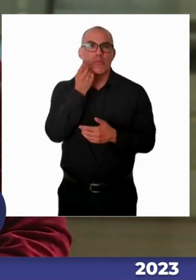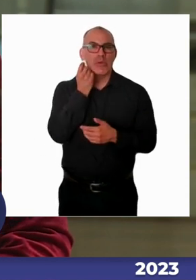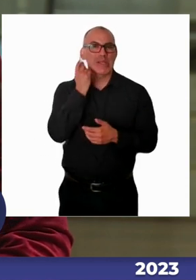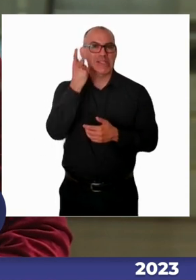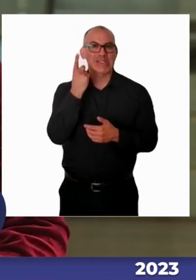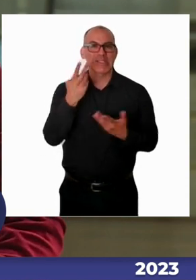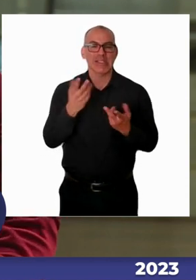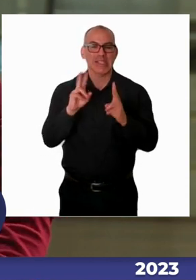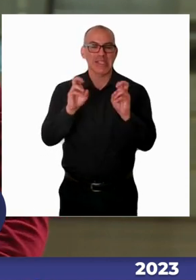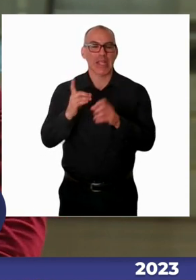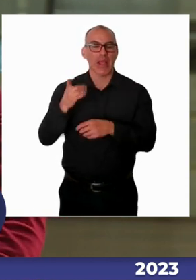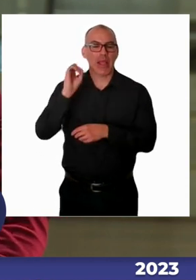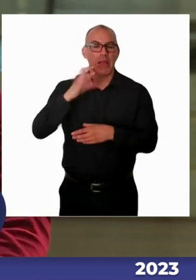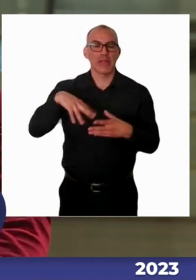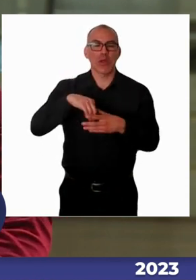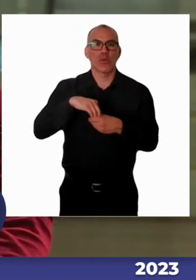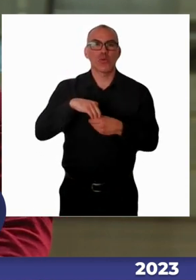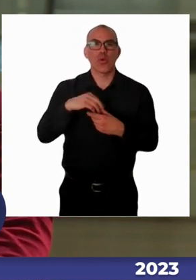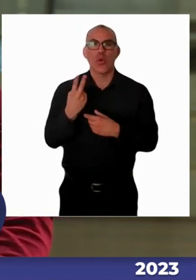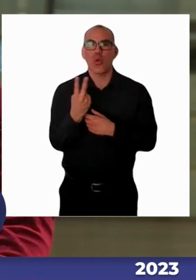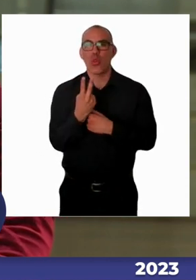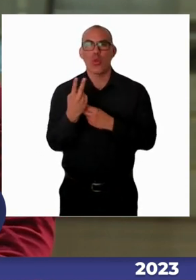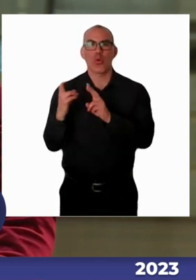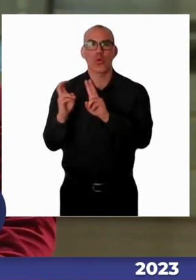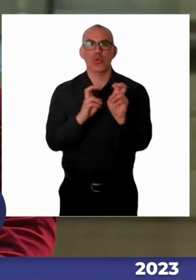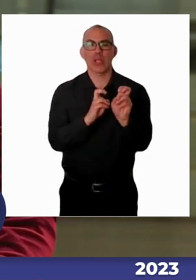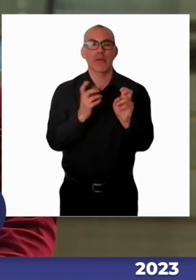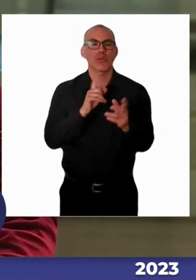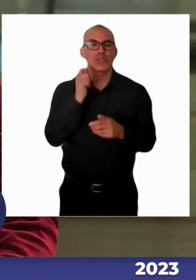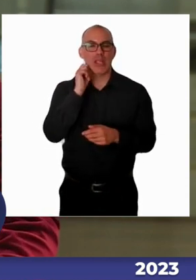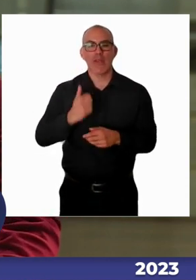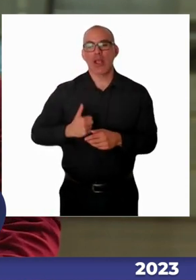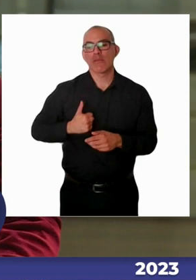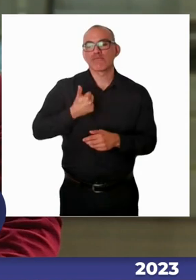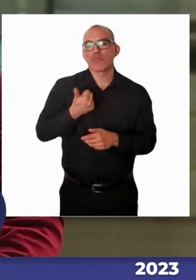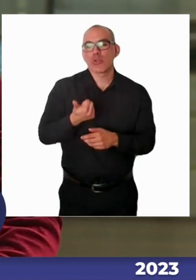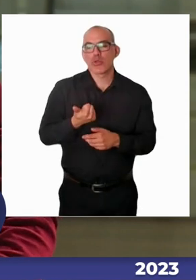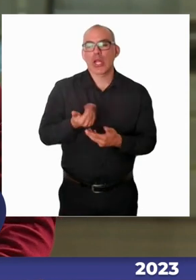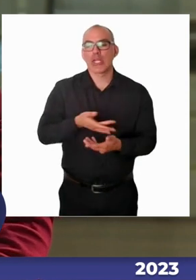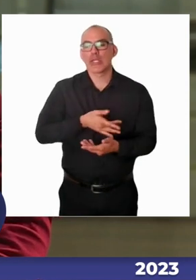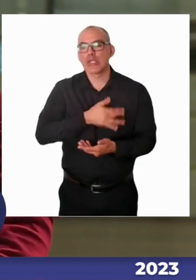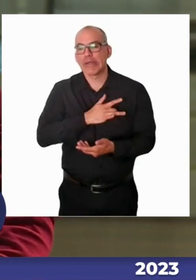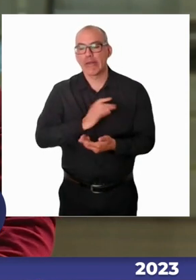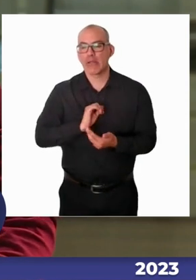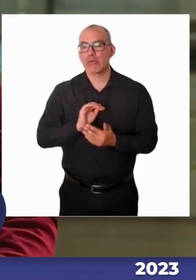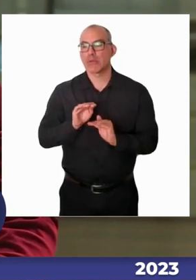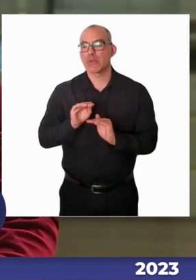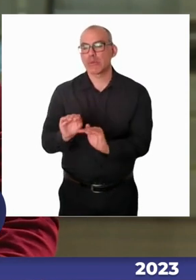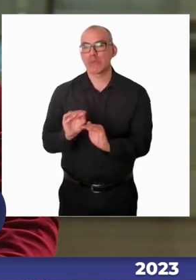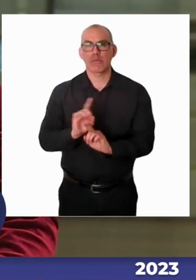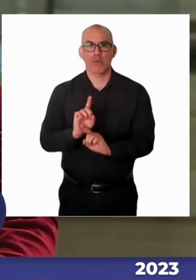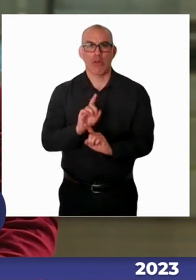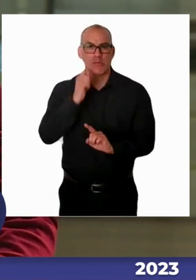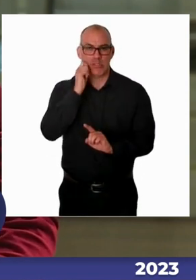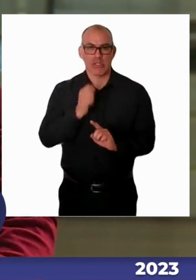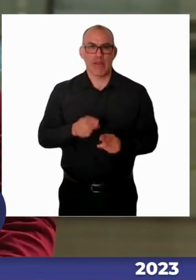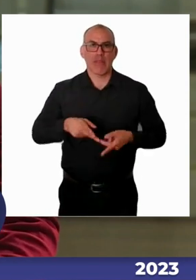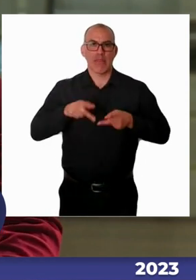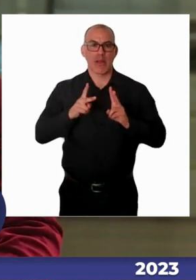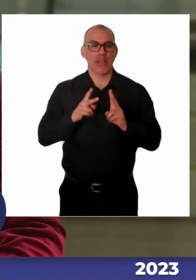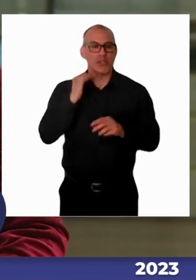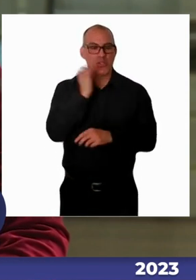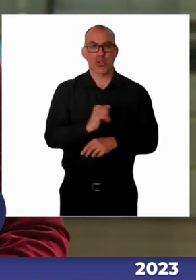súper nefasta, súper dolorosa y aquí voy a ser un poco sentimental en mi postura porque es súper